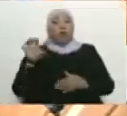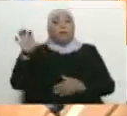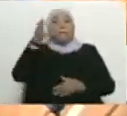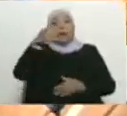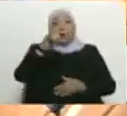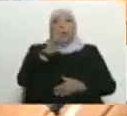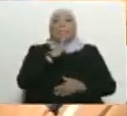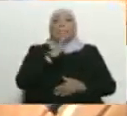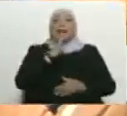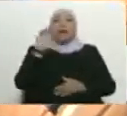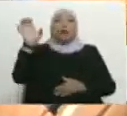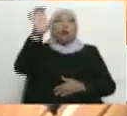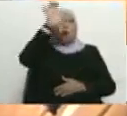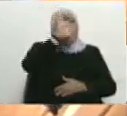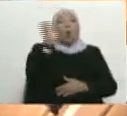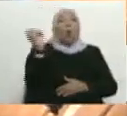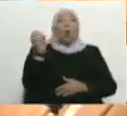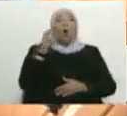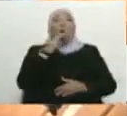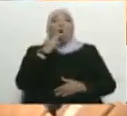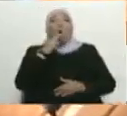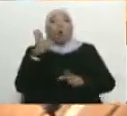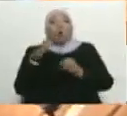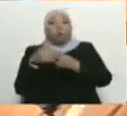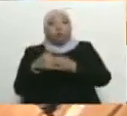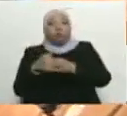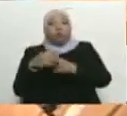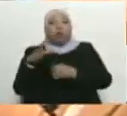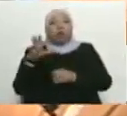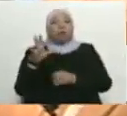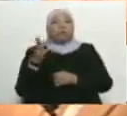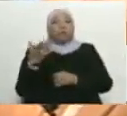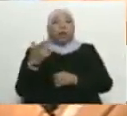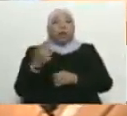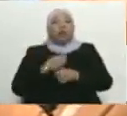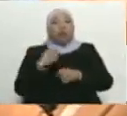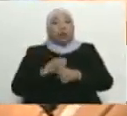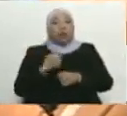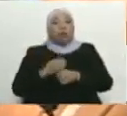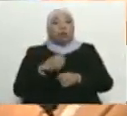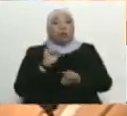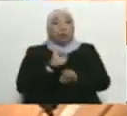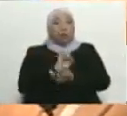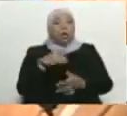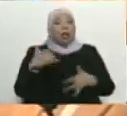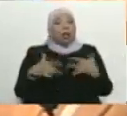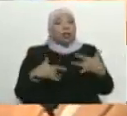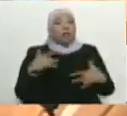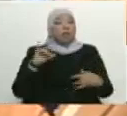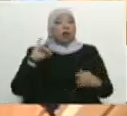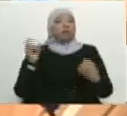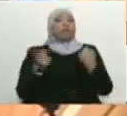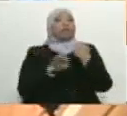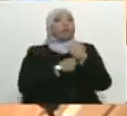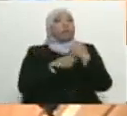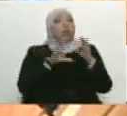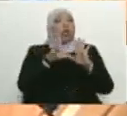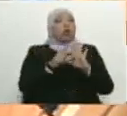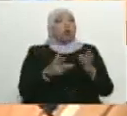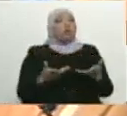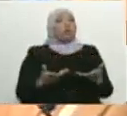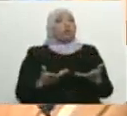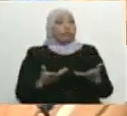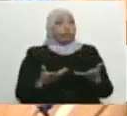extranjero, que en su normativa prevé la ineficacia e invalidez de los actos que hayan sido